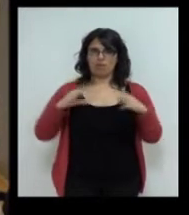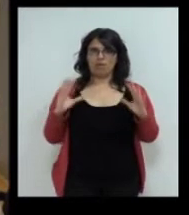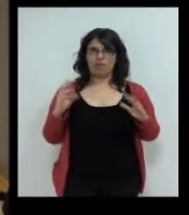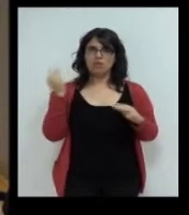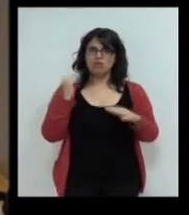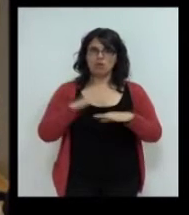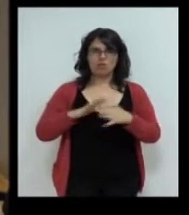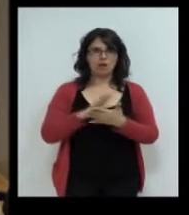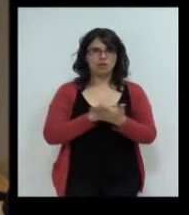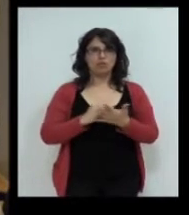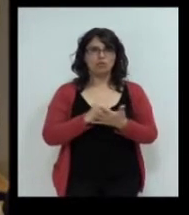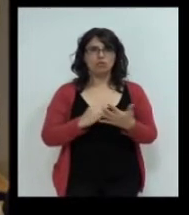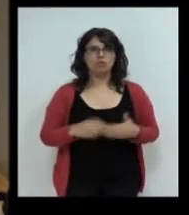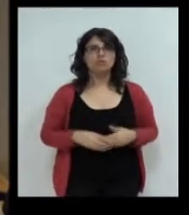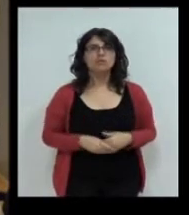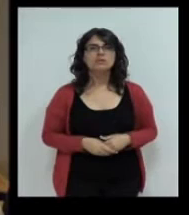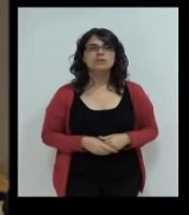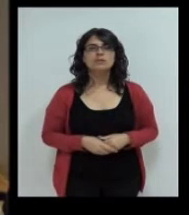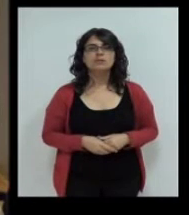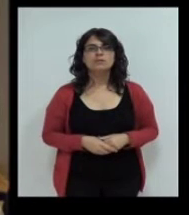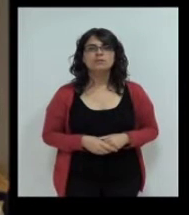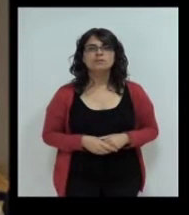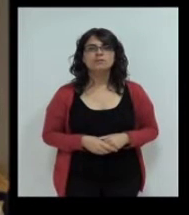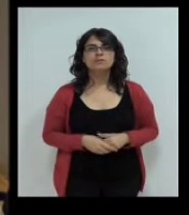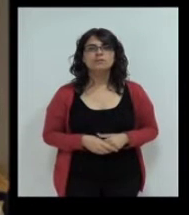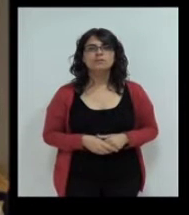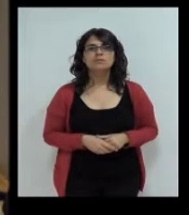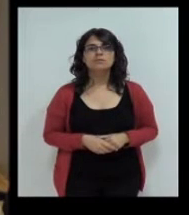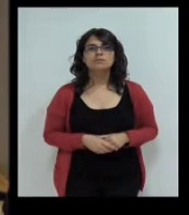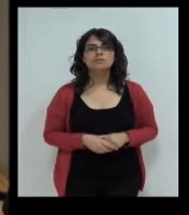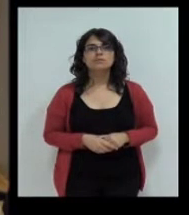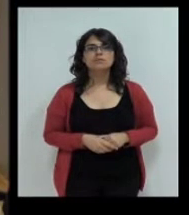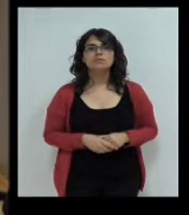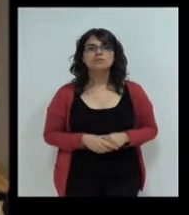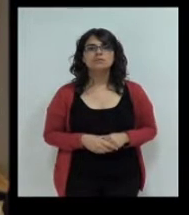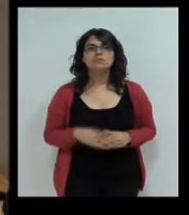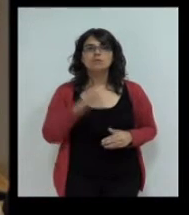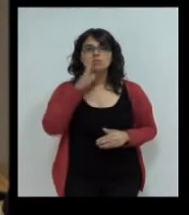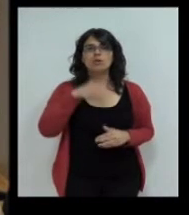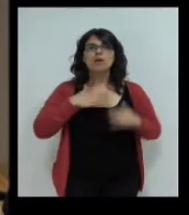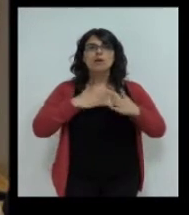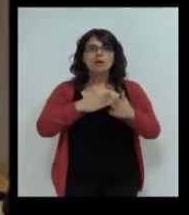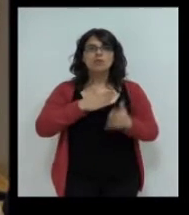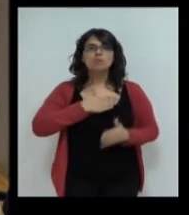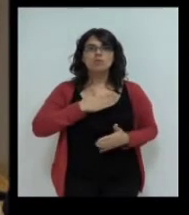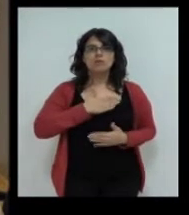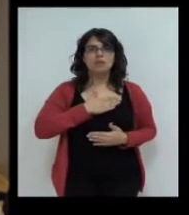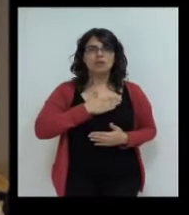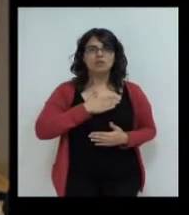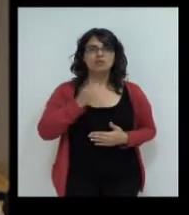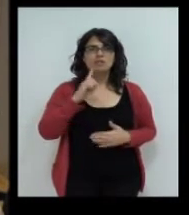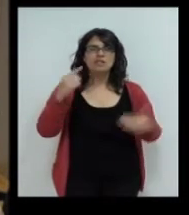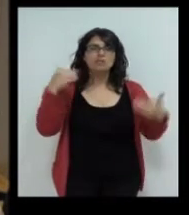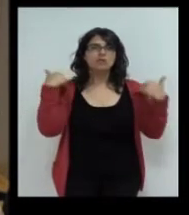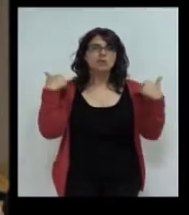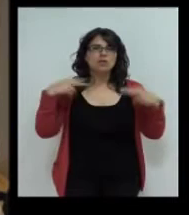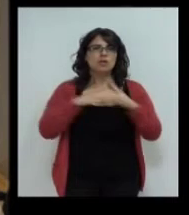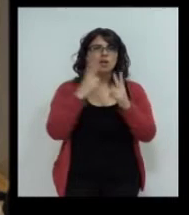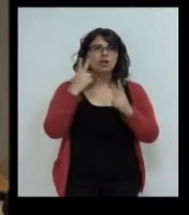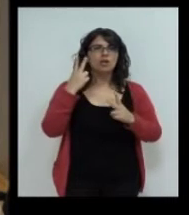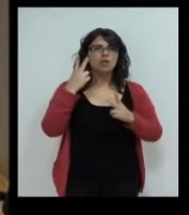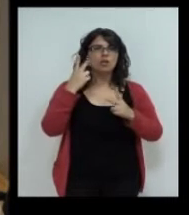para todo, pero hay mucho interés en que eso no continúe, porque para imponer navegadores propietarios, o sea, no es un tema de responsabilidad social corporativa, es un tema